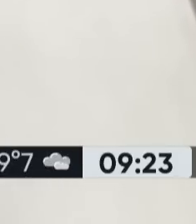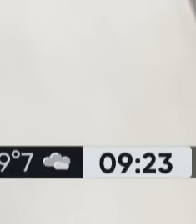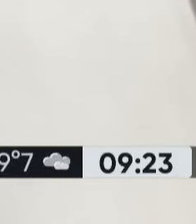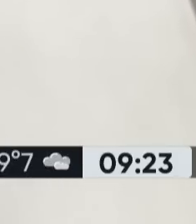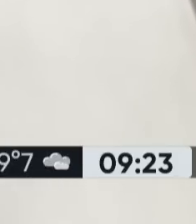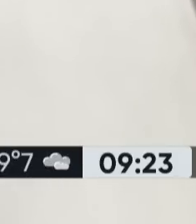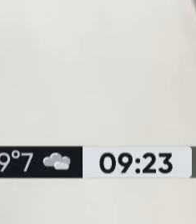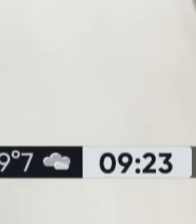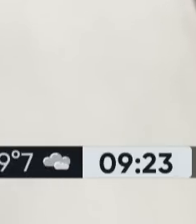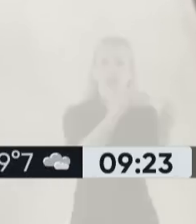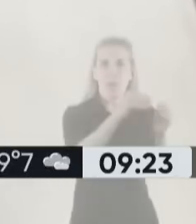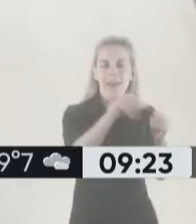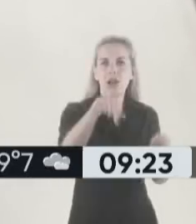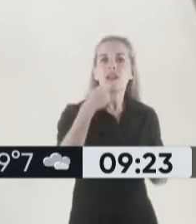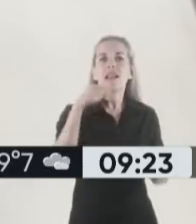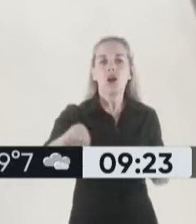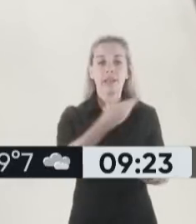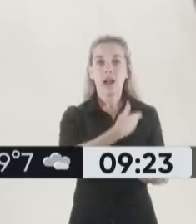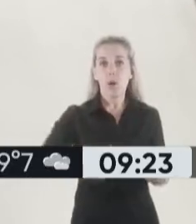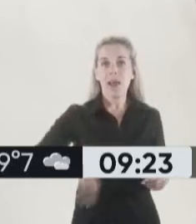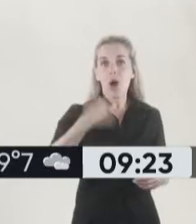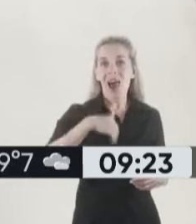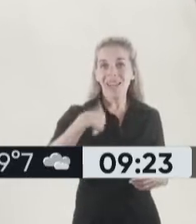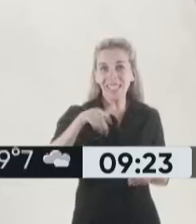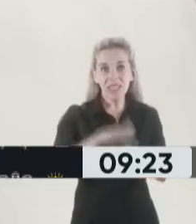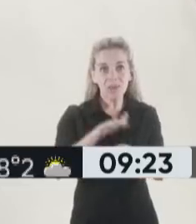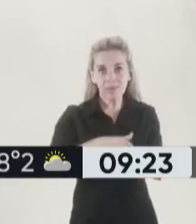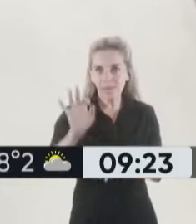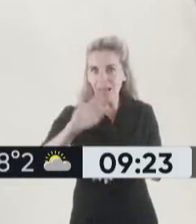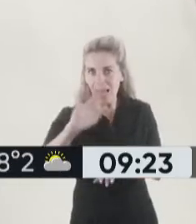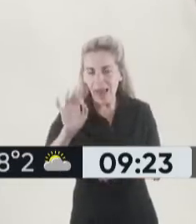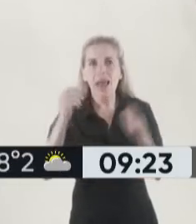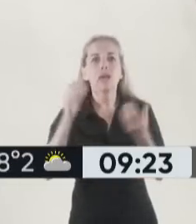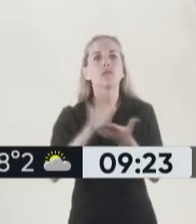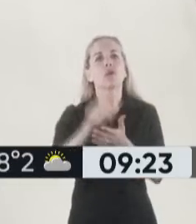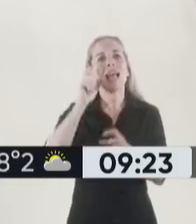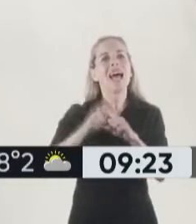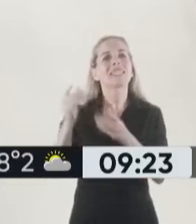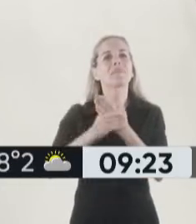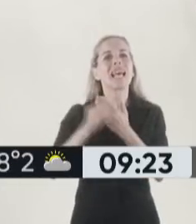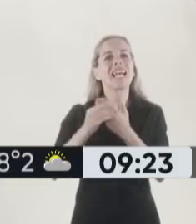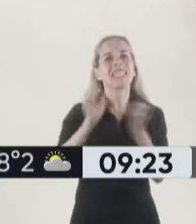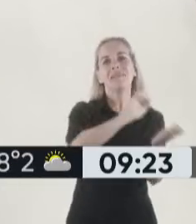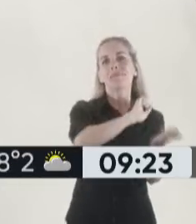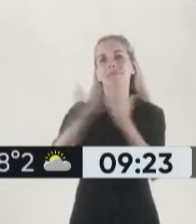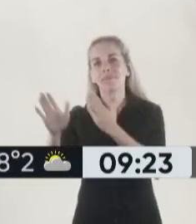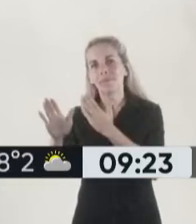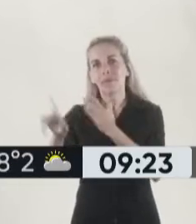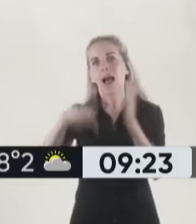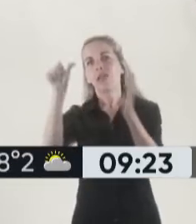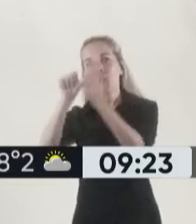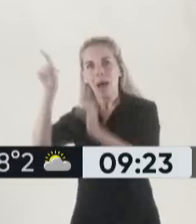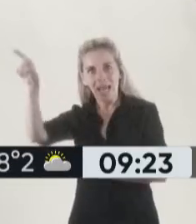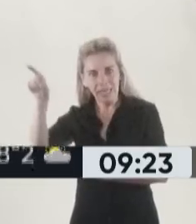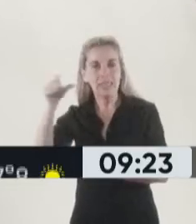Gallardo que el gobierno argentino no tuvo ninguna responsabilidad en el escape de la ex ministra de